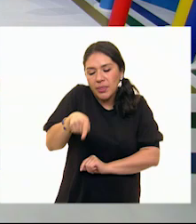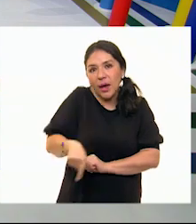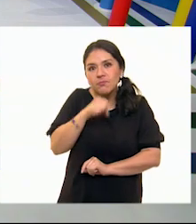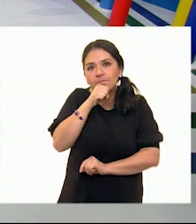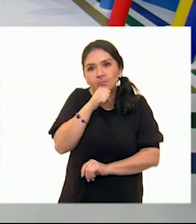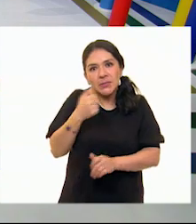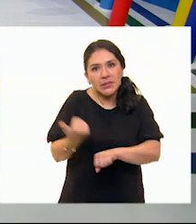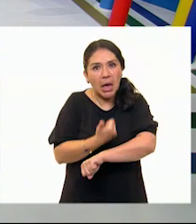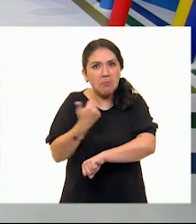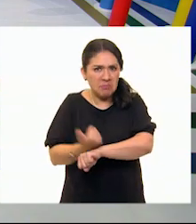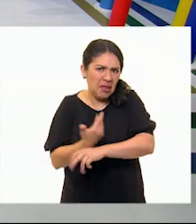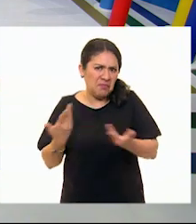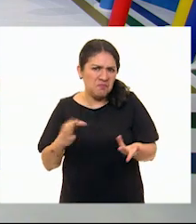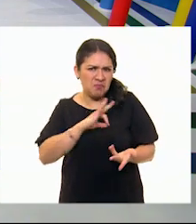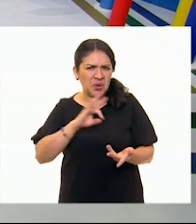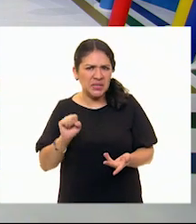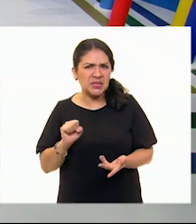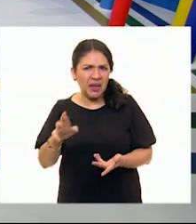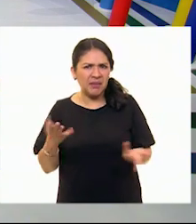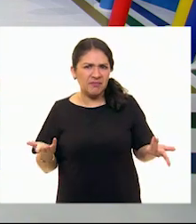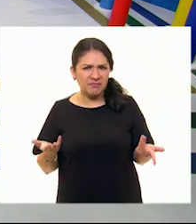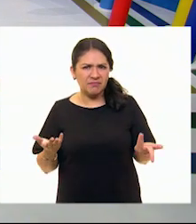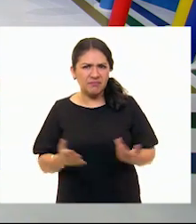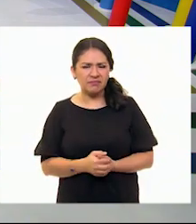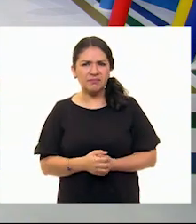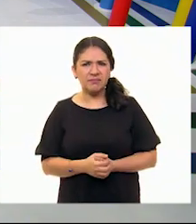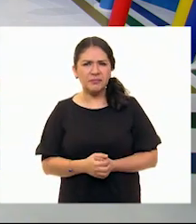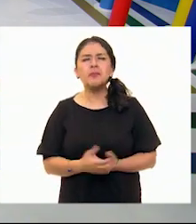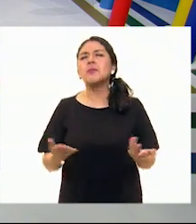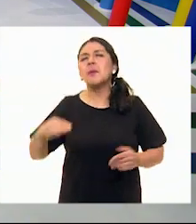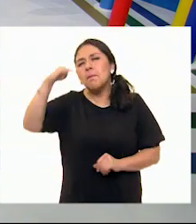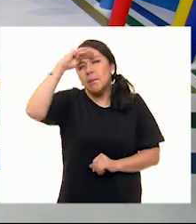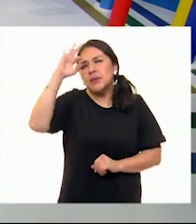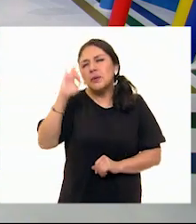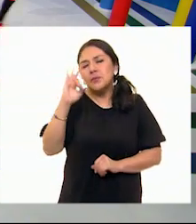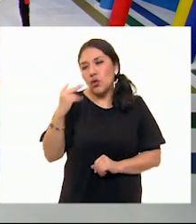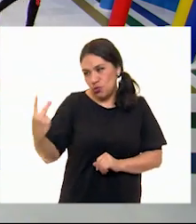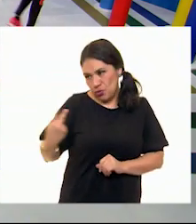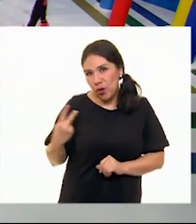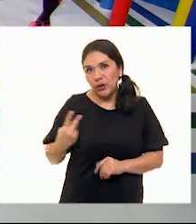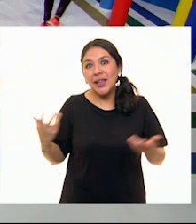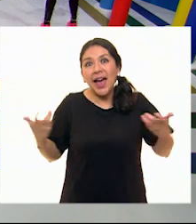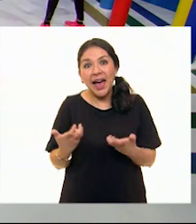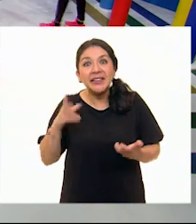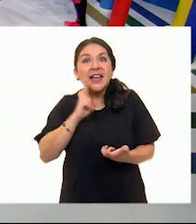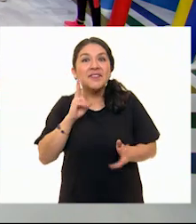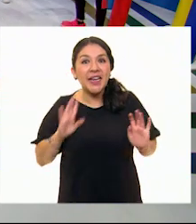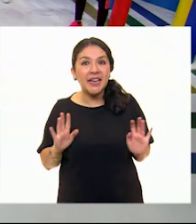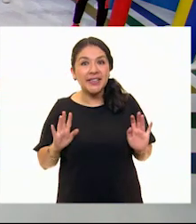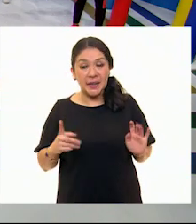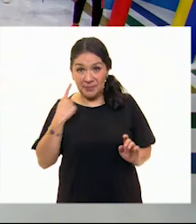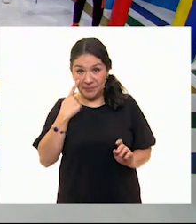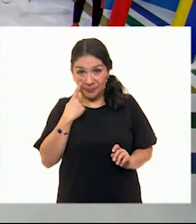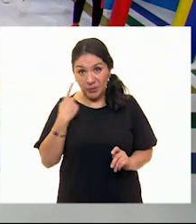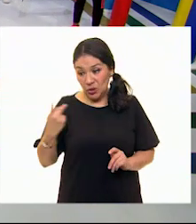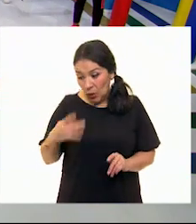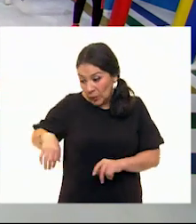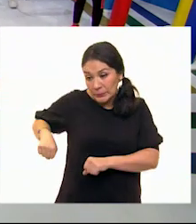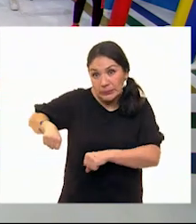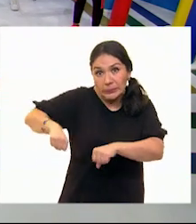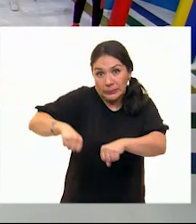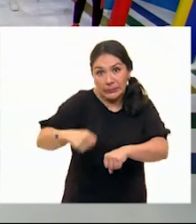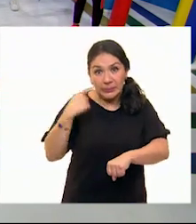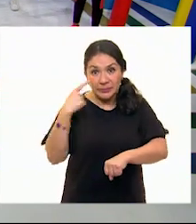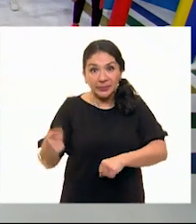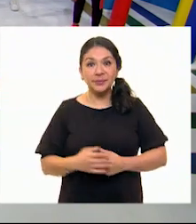¿También podría ser? Que apunten hacia donde tengo que dirigirme. ¿Y qué te parece si lo hacemos por parejas? Ah, entonces lo agarramos un y A ver si es tan fácil.